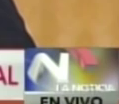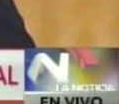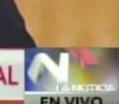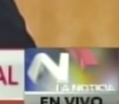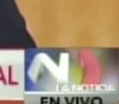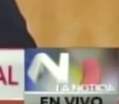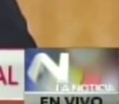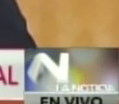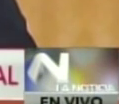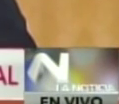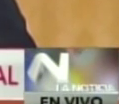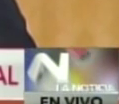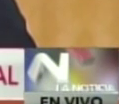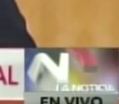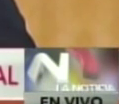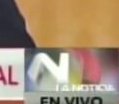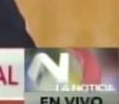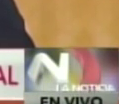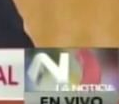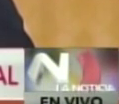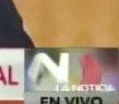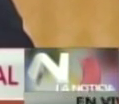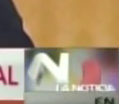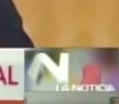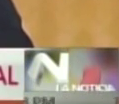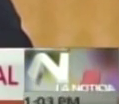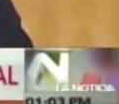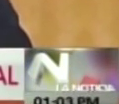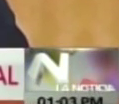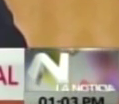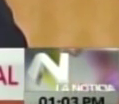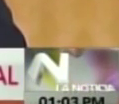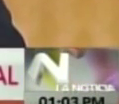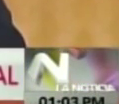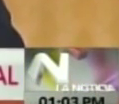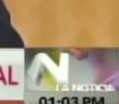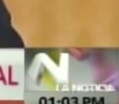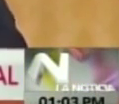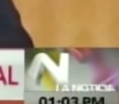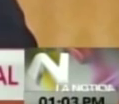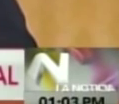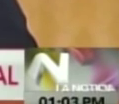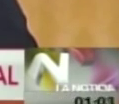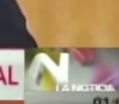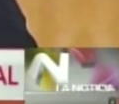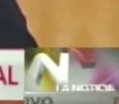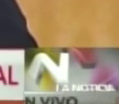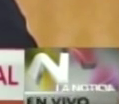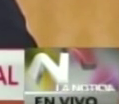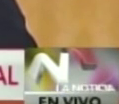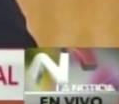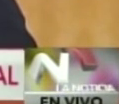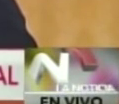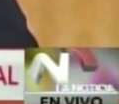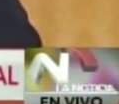y un día también para el presidente Maduro muy ocupado. Diríamos que responsablemente